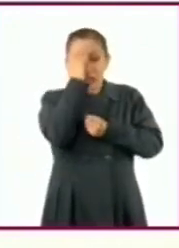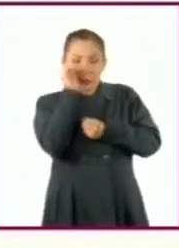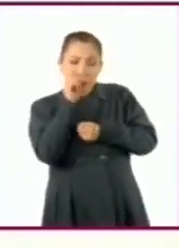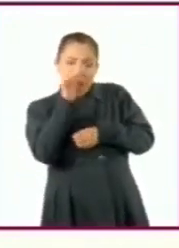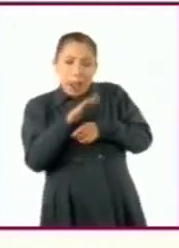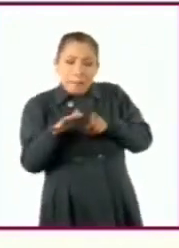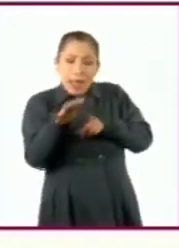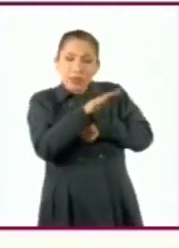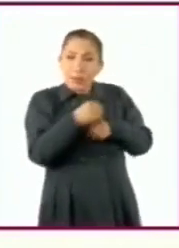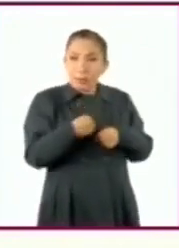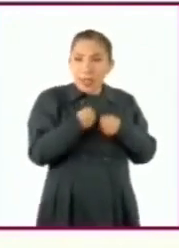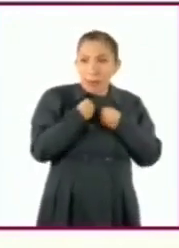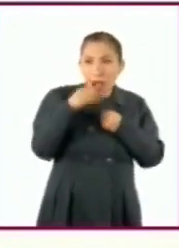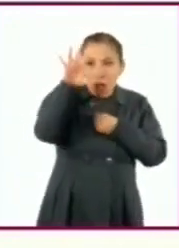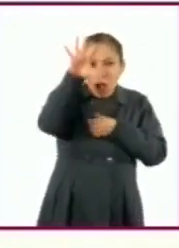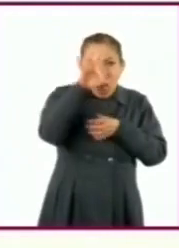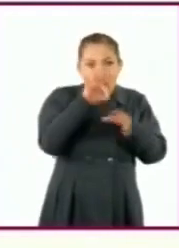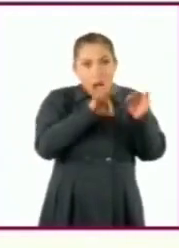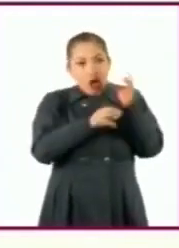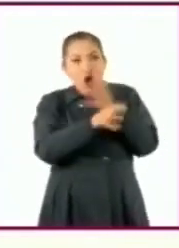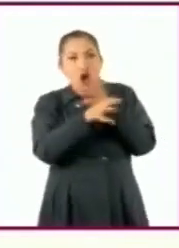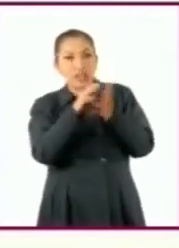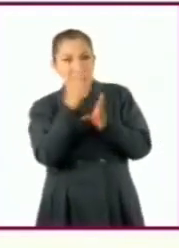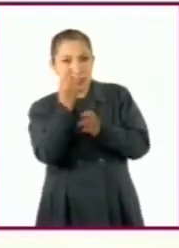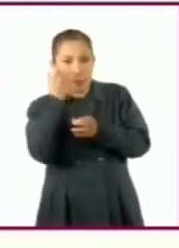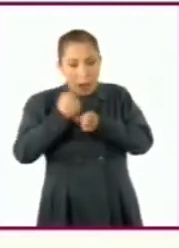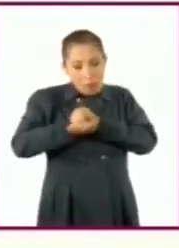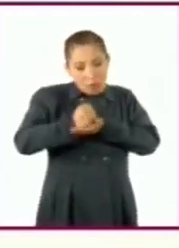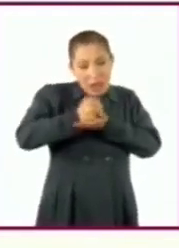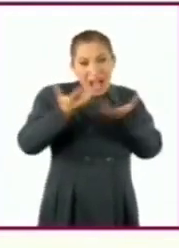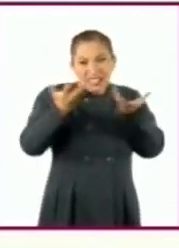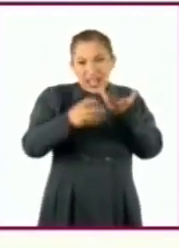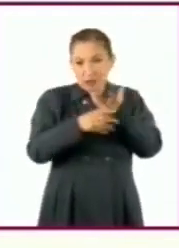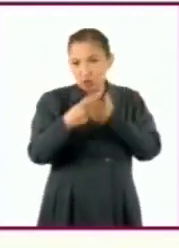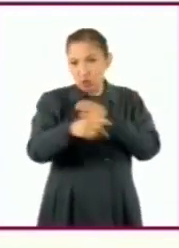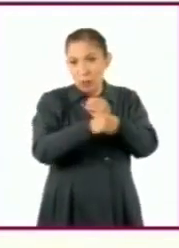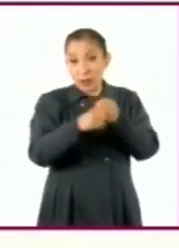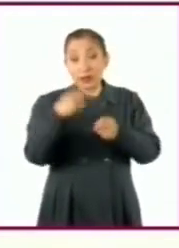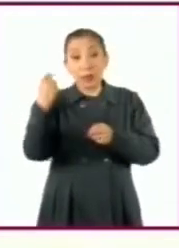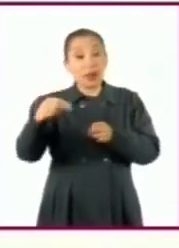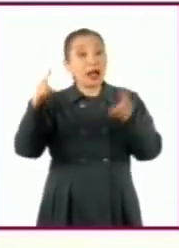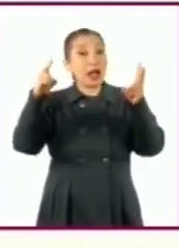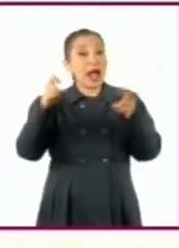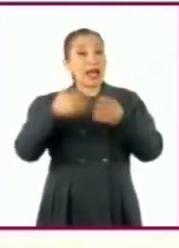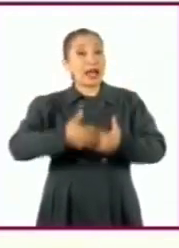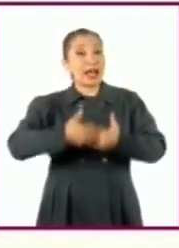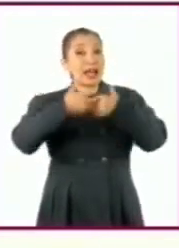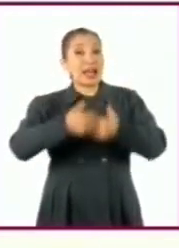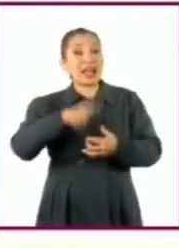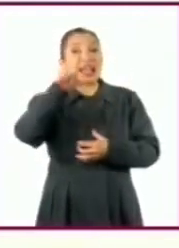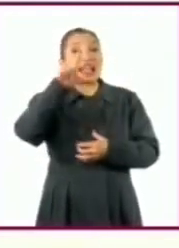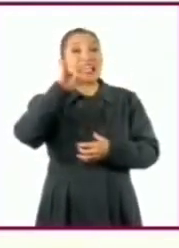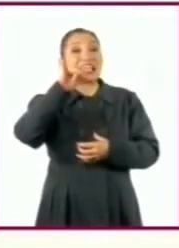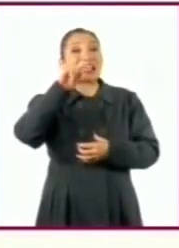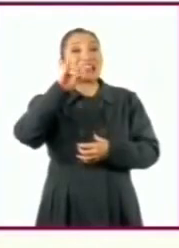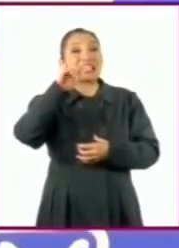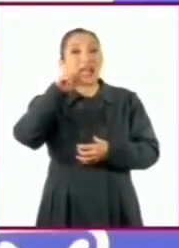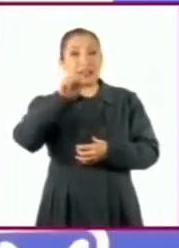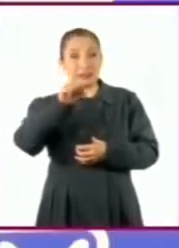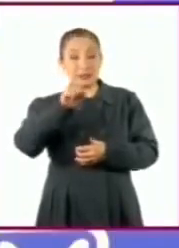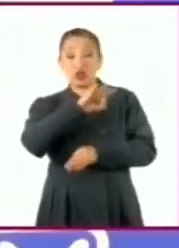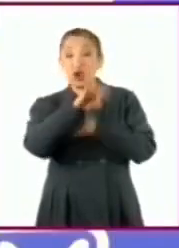medio ambiente y la selección de la materia prima, lo que dio como resultado lo que se conoce como industrias líticas. Todas